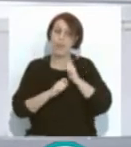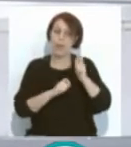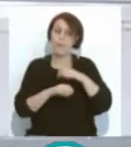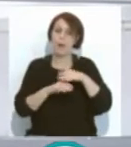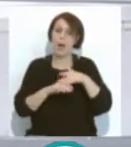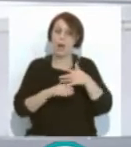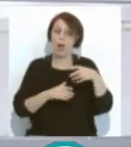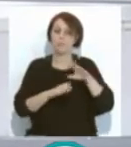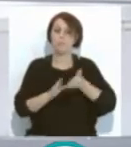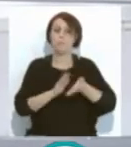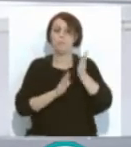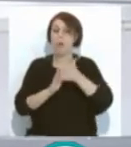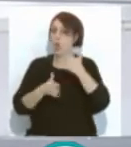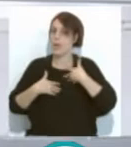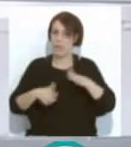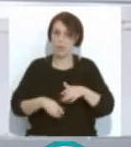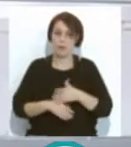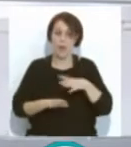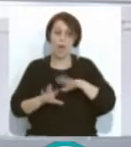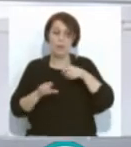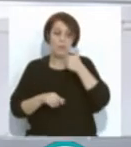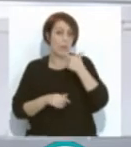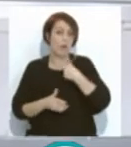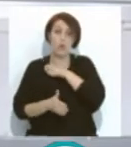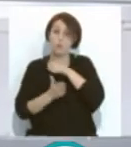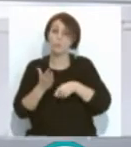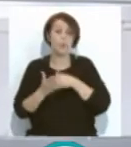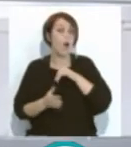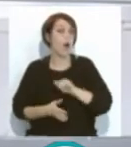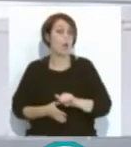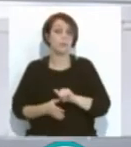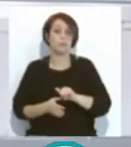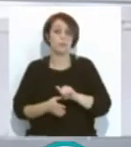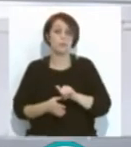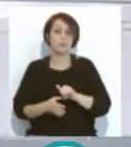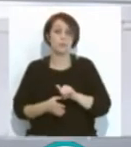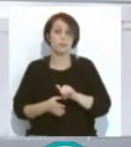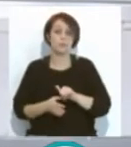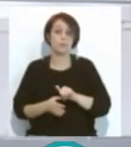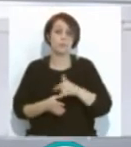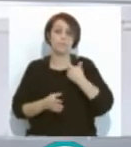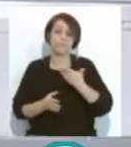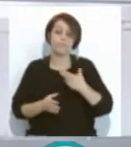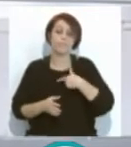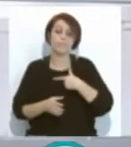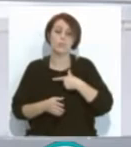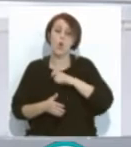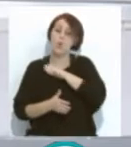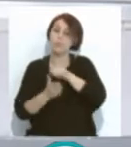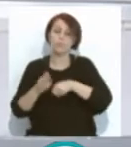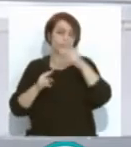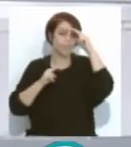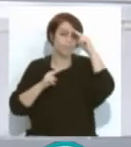Cádiz indiscutiblemente le ha contestado que él tiene un contrato en vigor, por lo tanto, va a respetar ese